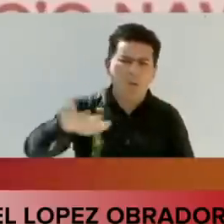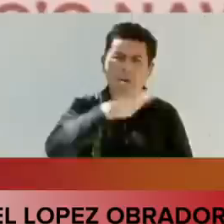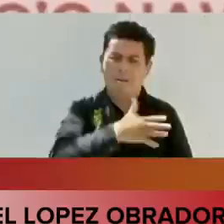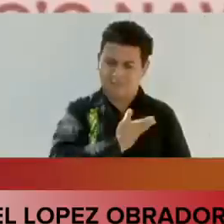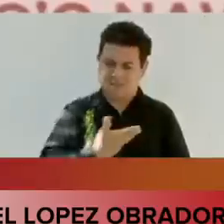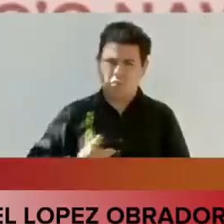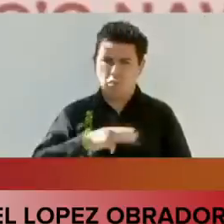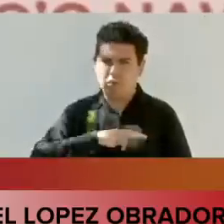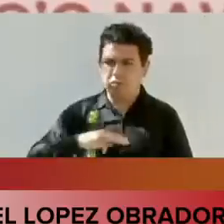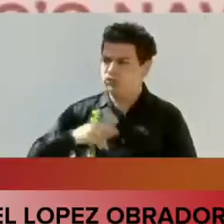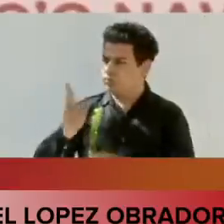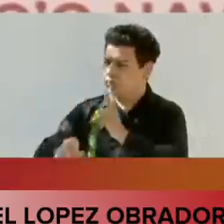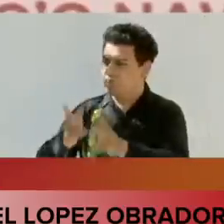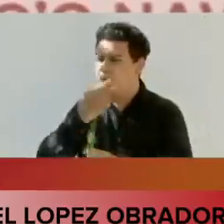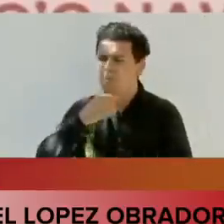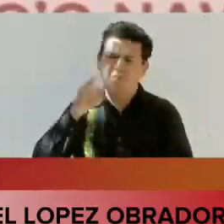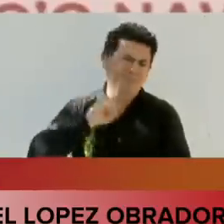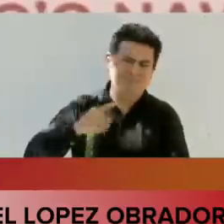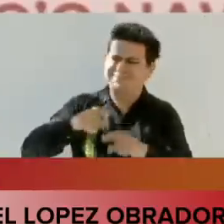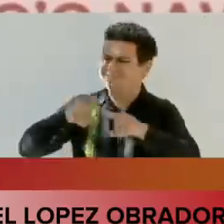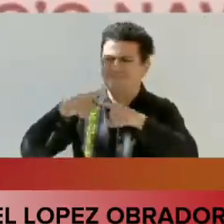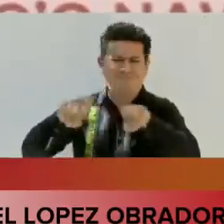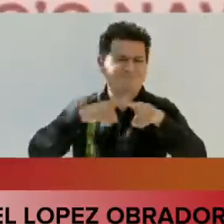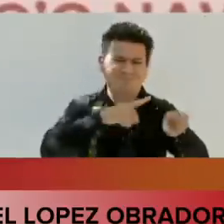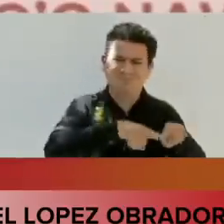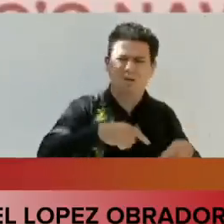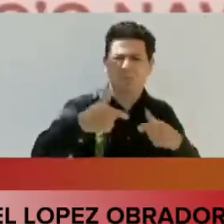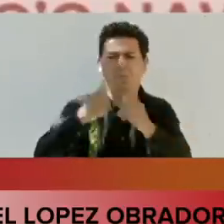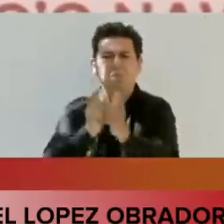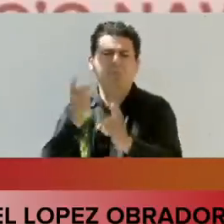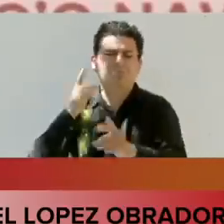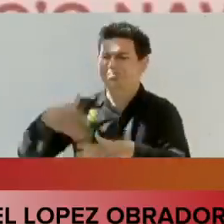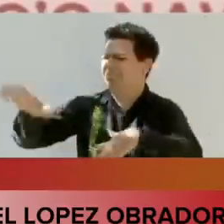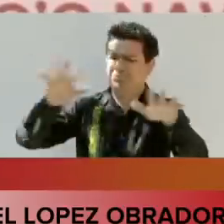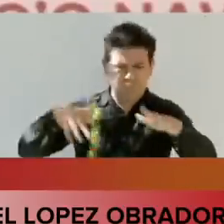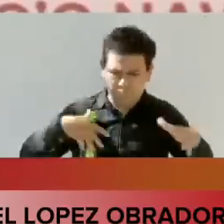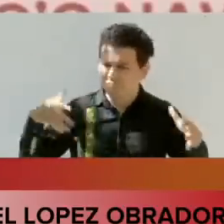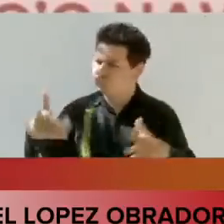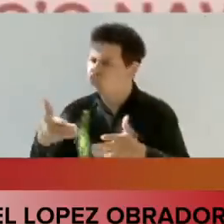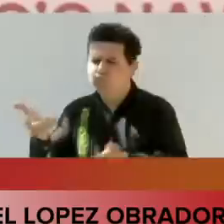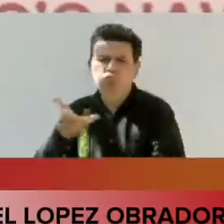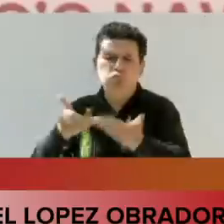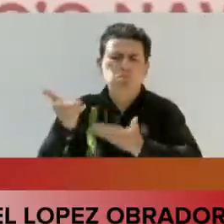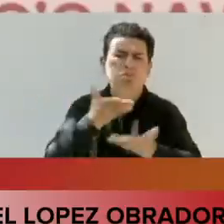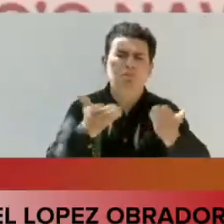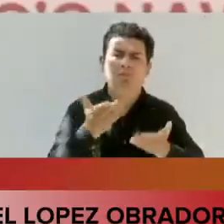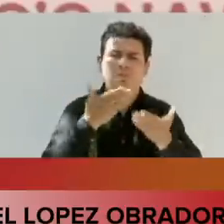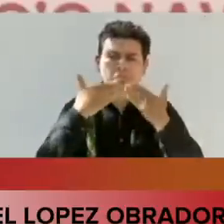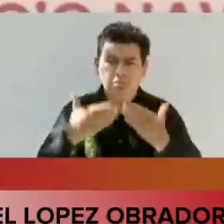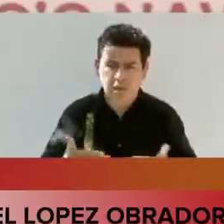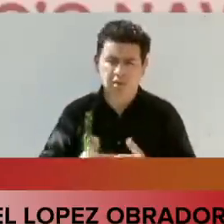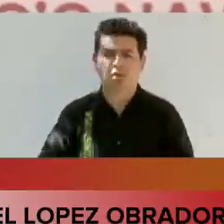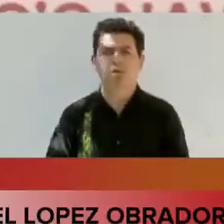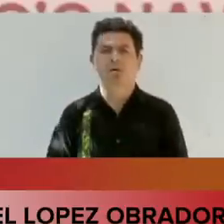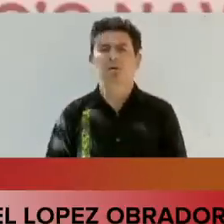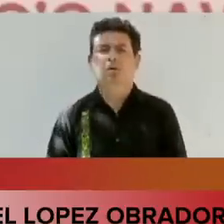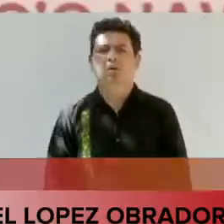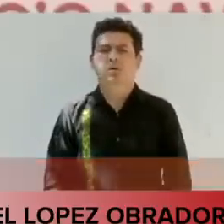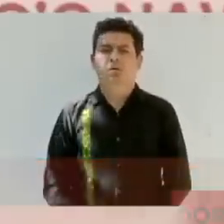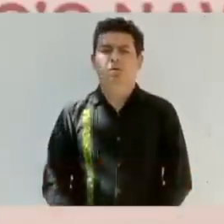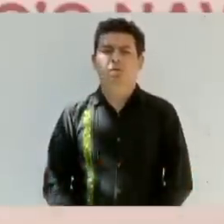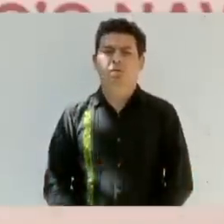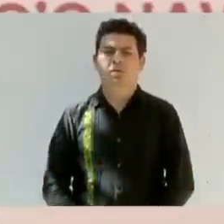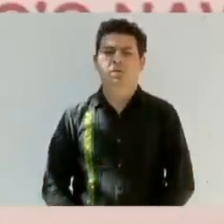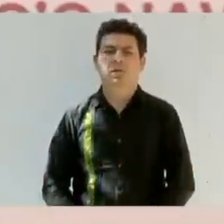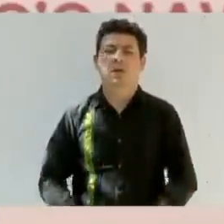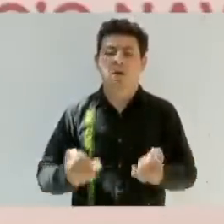presidentes municipales, mujeres, hombres de todos los partidos, y también